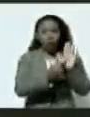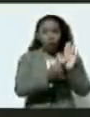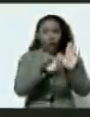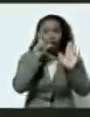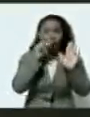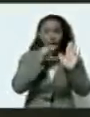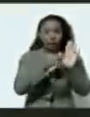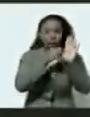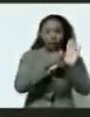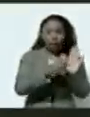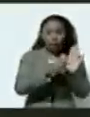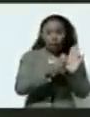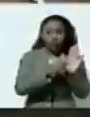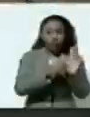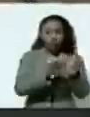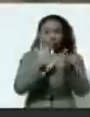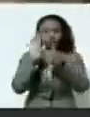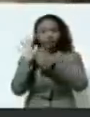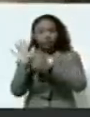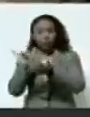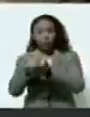tweets y esto.